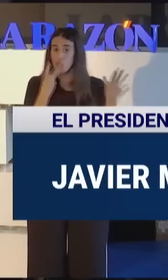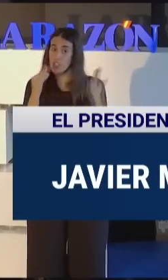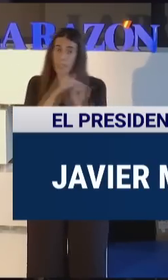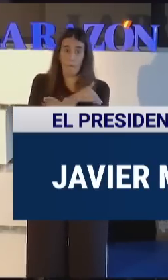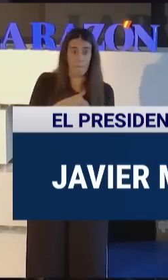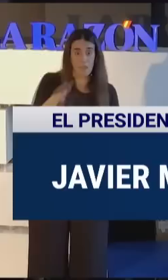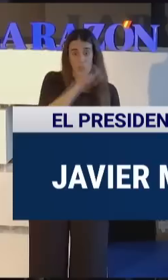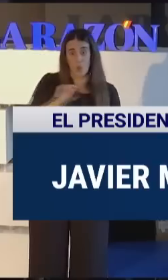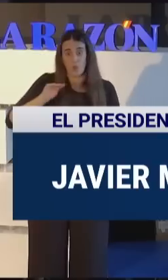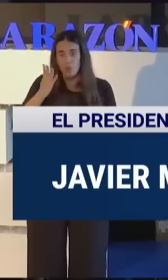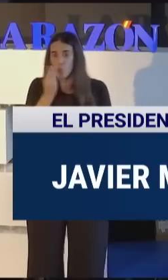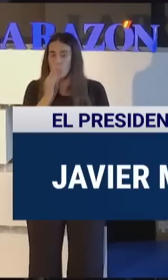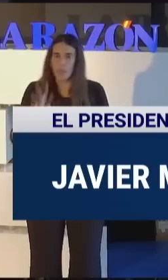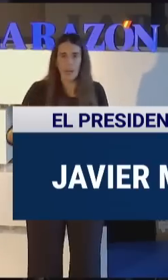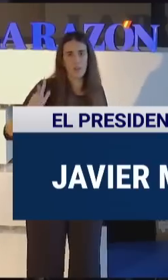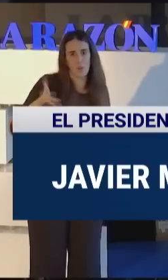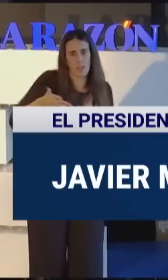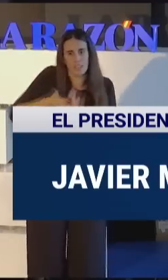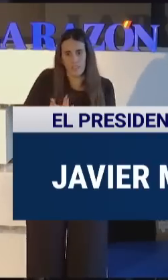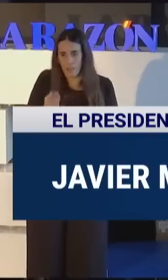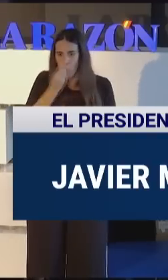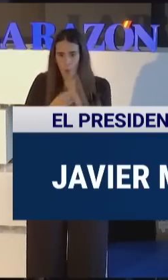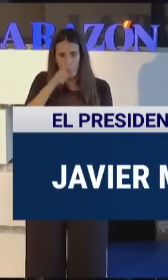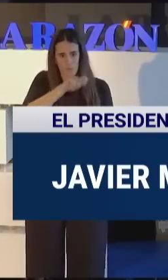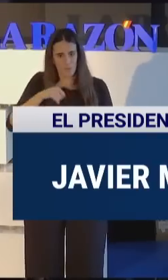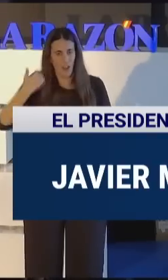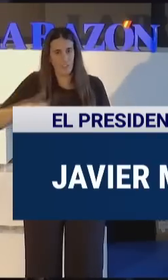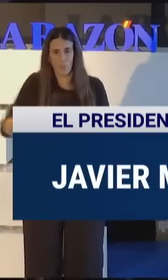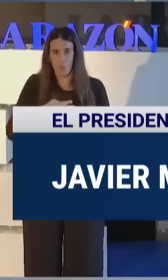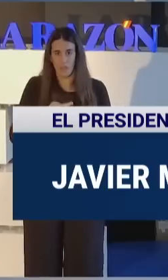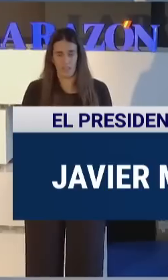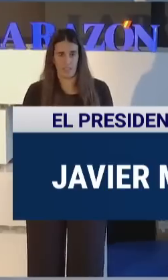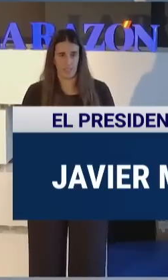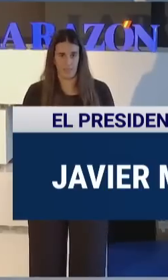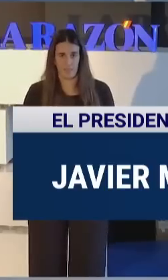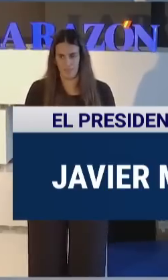seres humanos, hay 5 millones de argentinos que no le alcanza para comer. Muy eficiente.